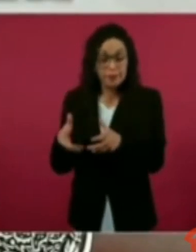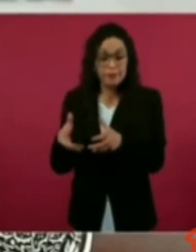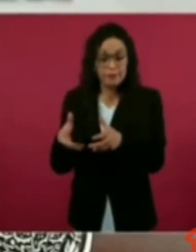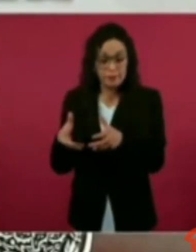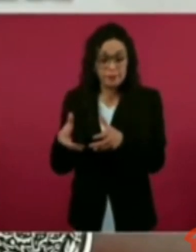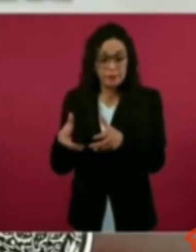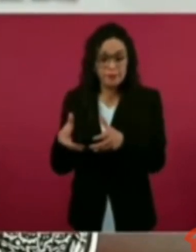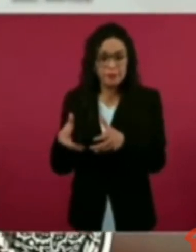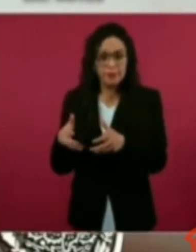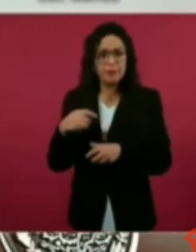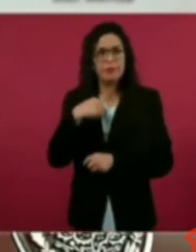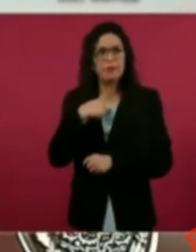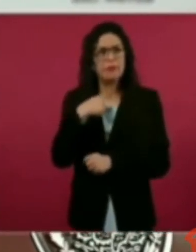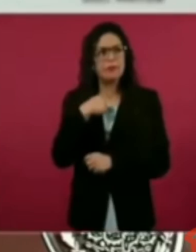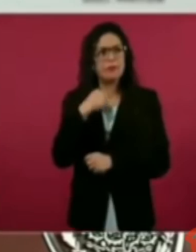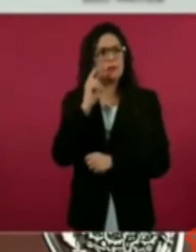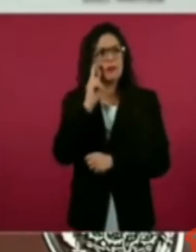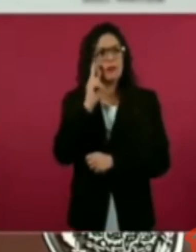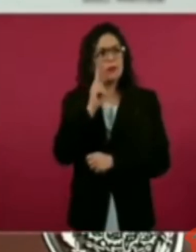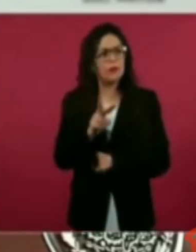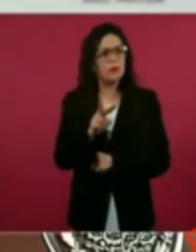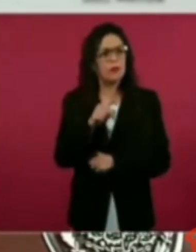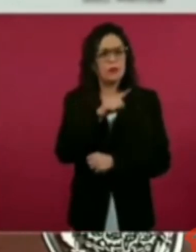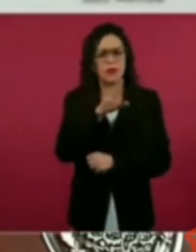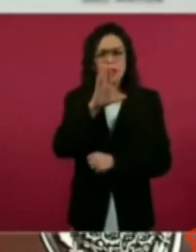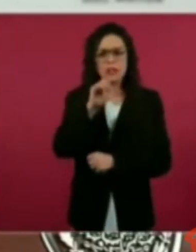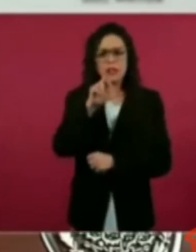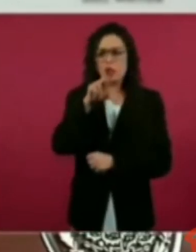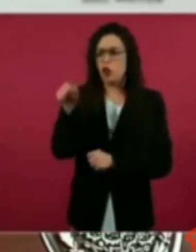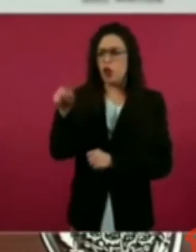vi una entrevista que le hizo Ciro,